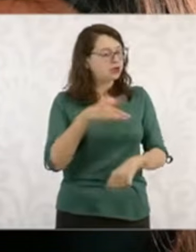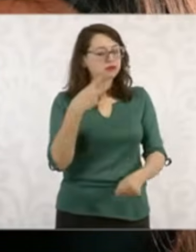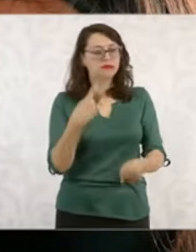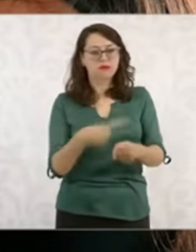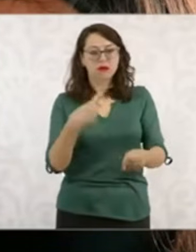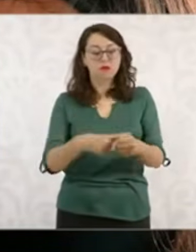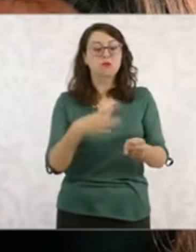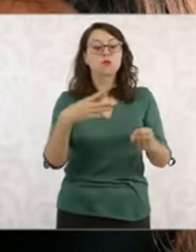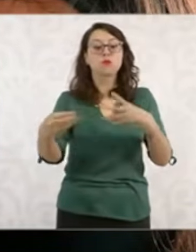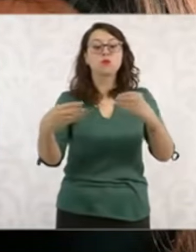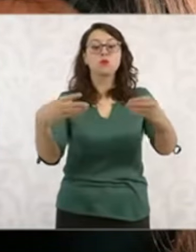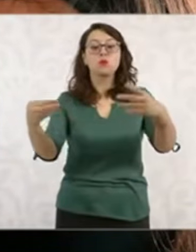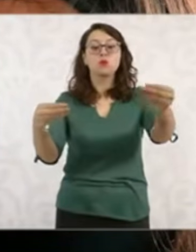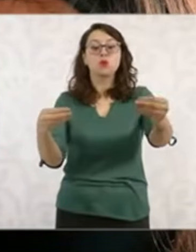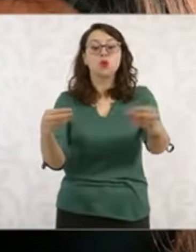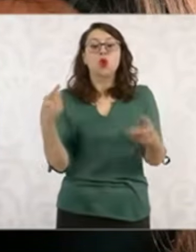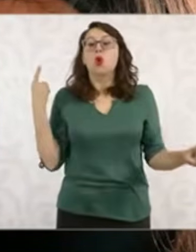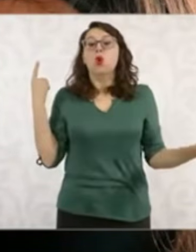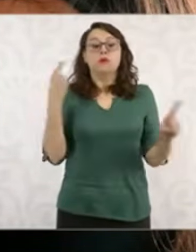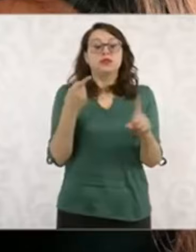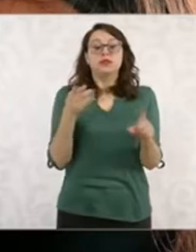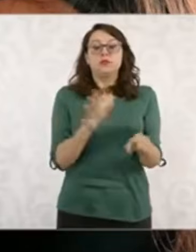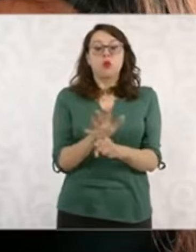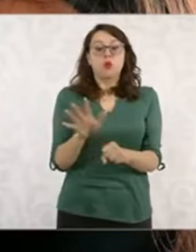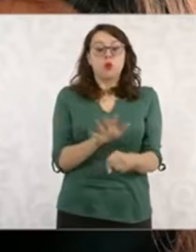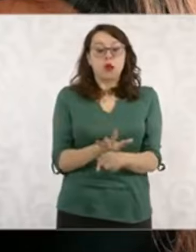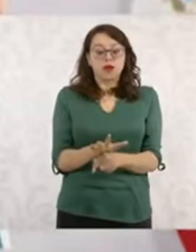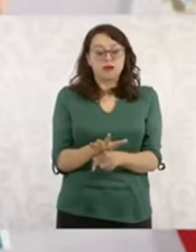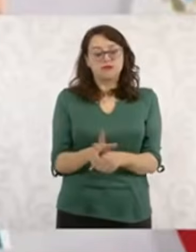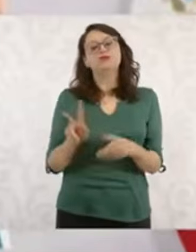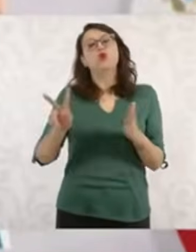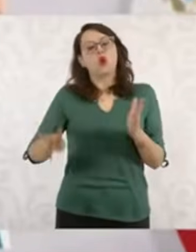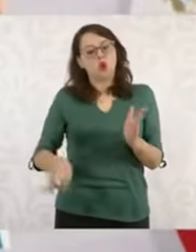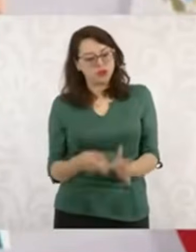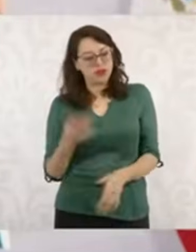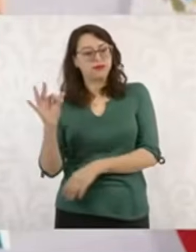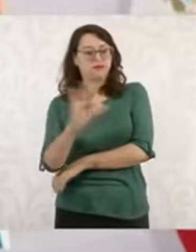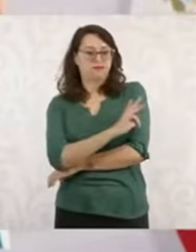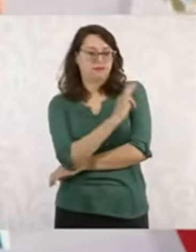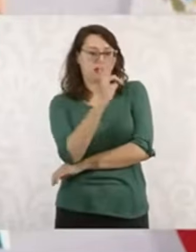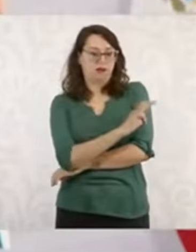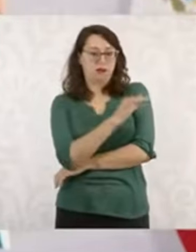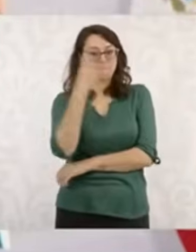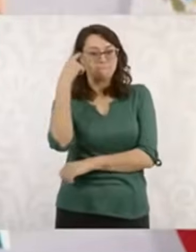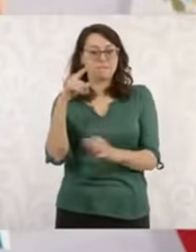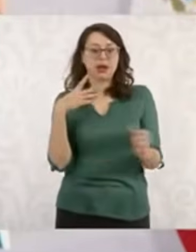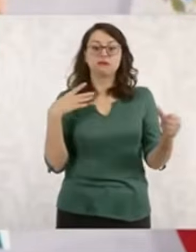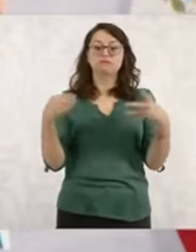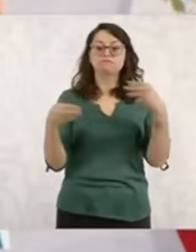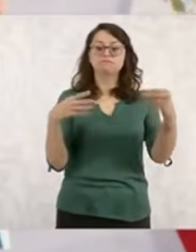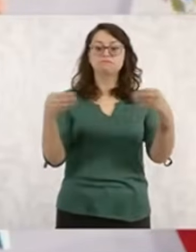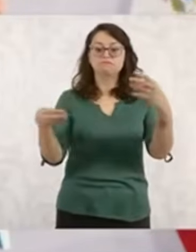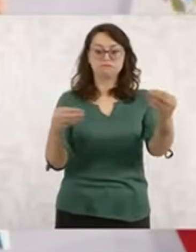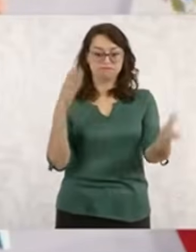el objetivo es recuperar las coberturas y cortar la cadena de